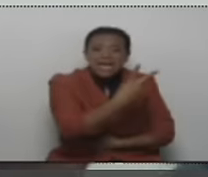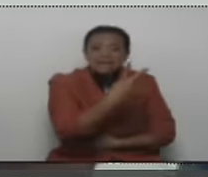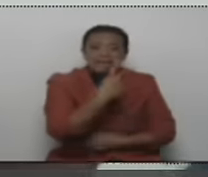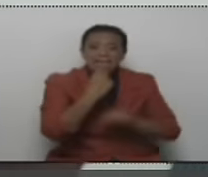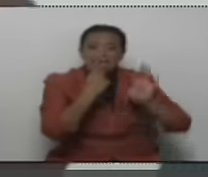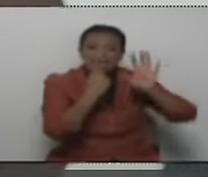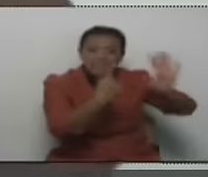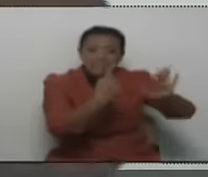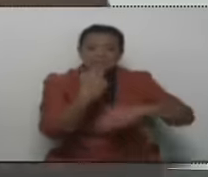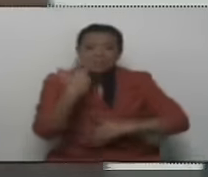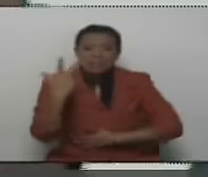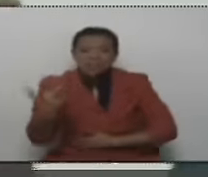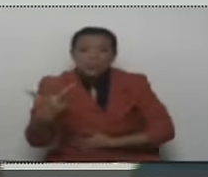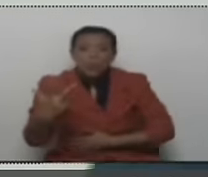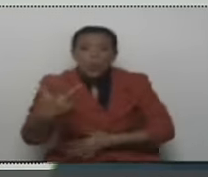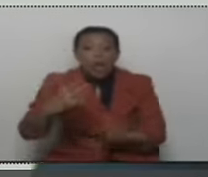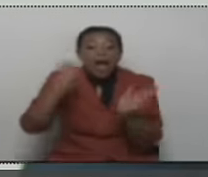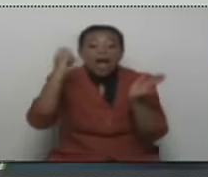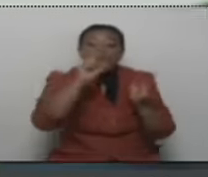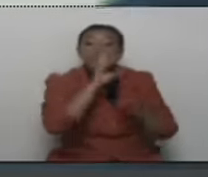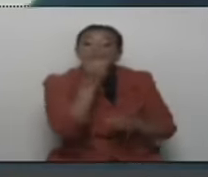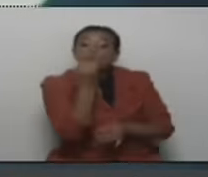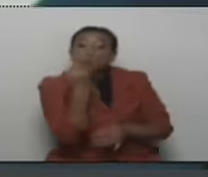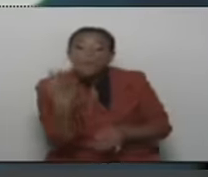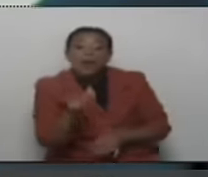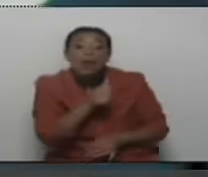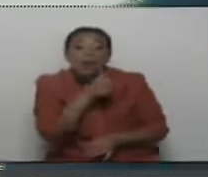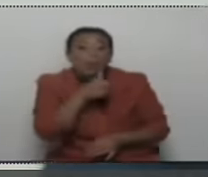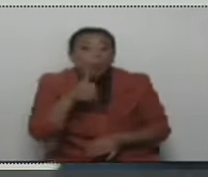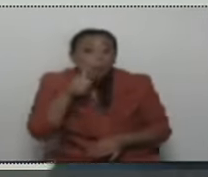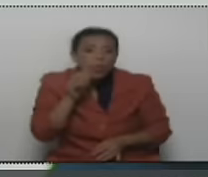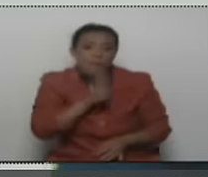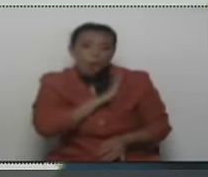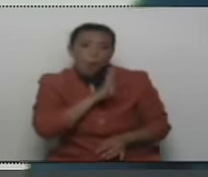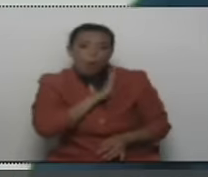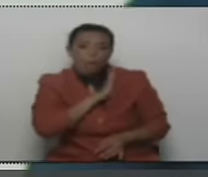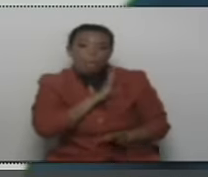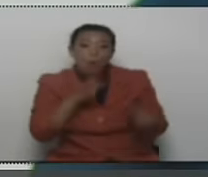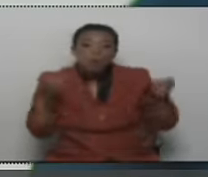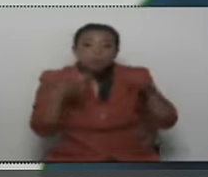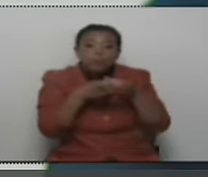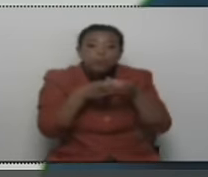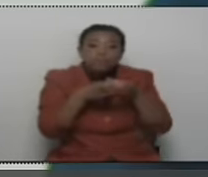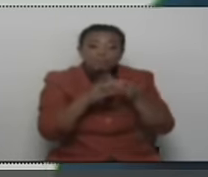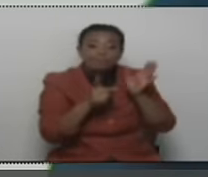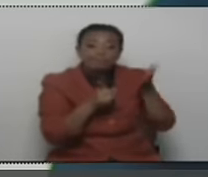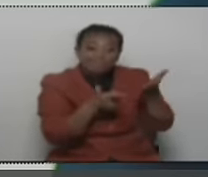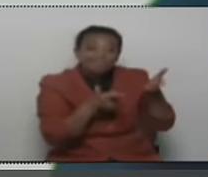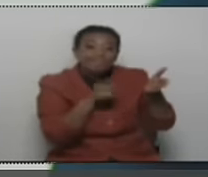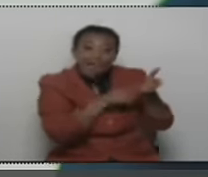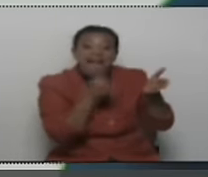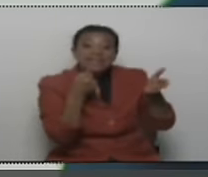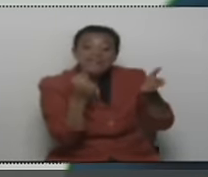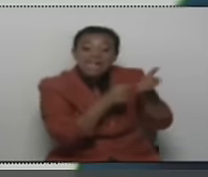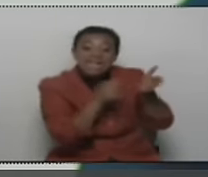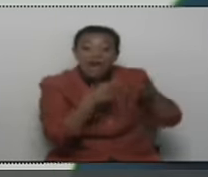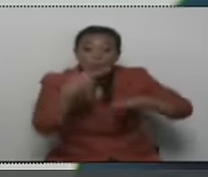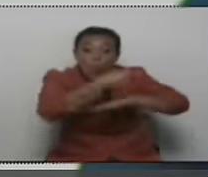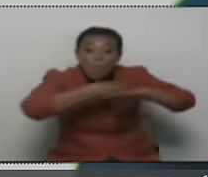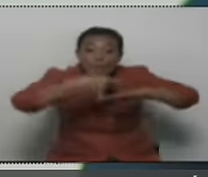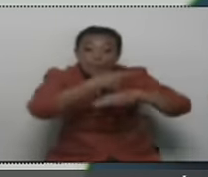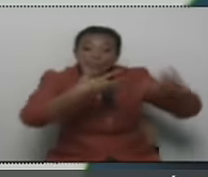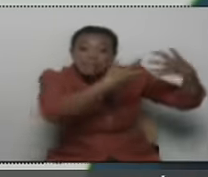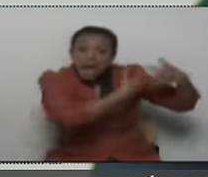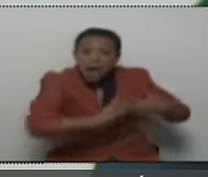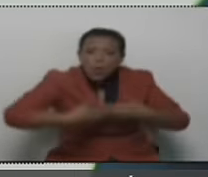7.62x39, y está el serial. ¿Tú perteneces a una unidad? Me reservo el serial. ¿Sabe el gobierno de los Estados